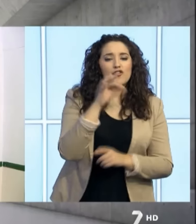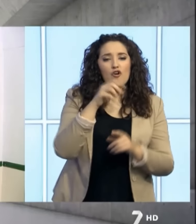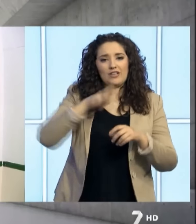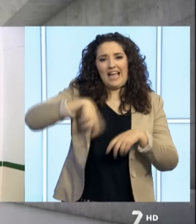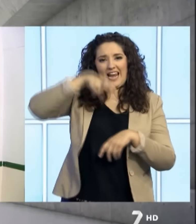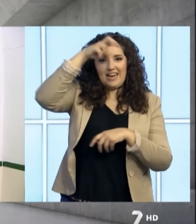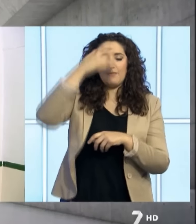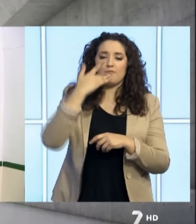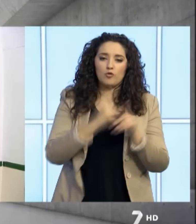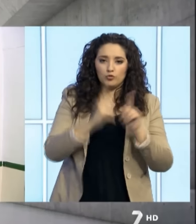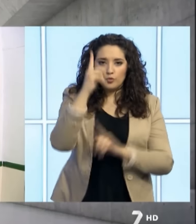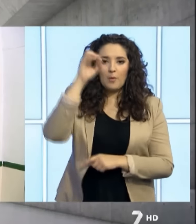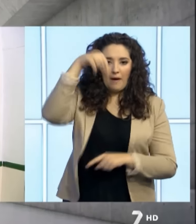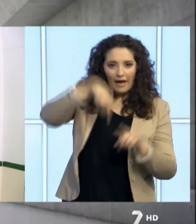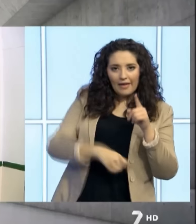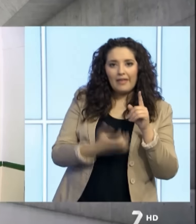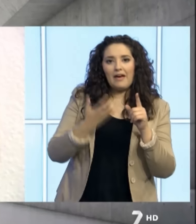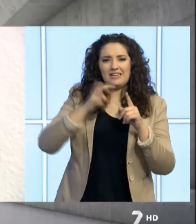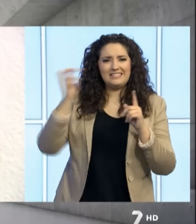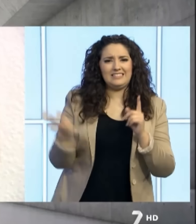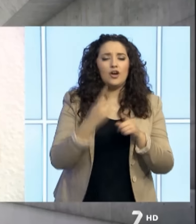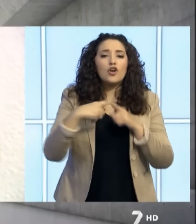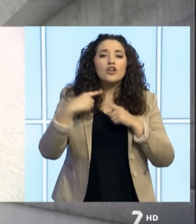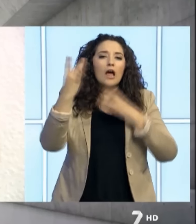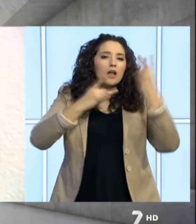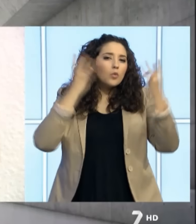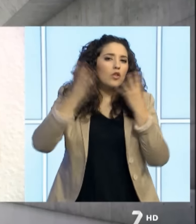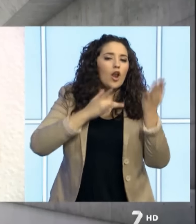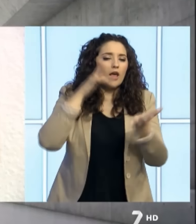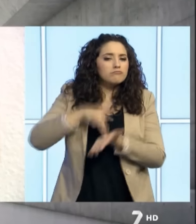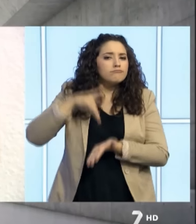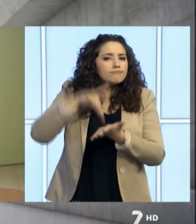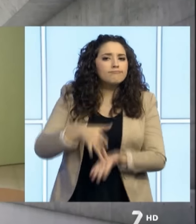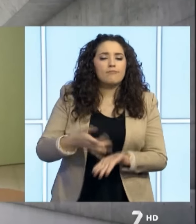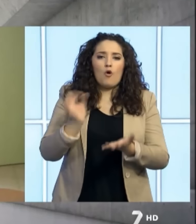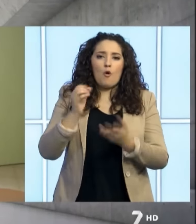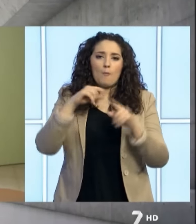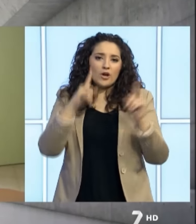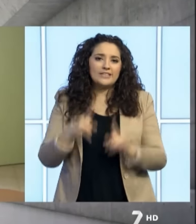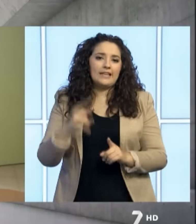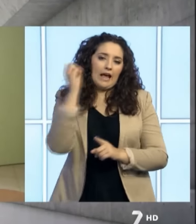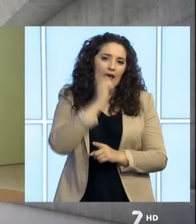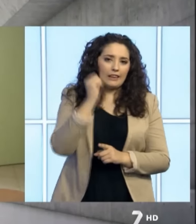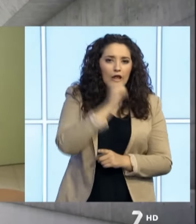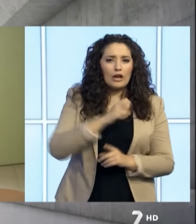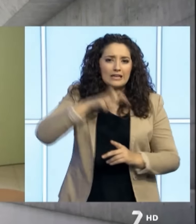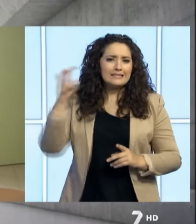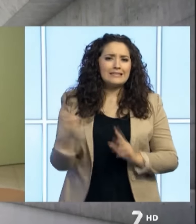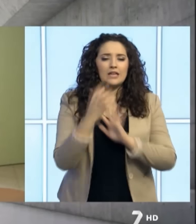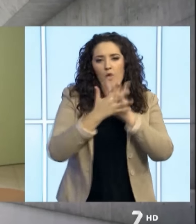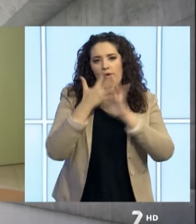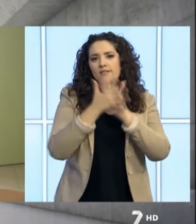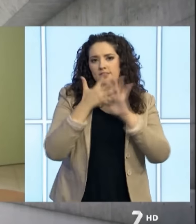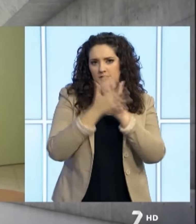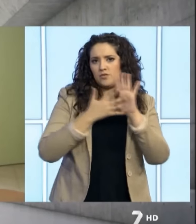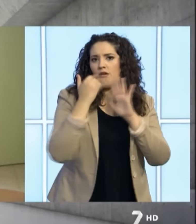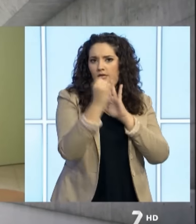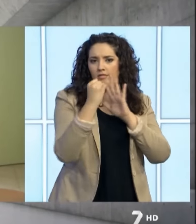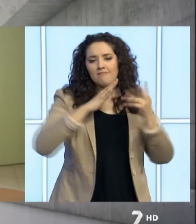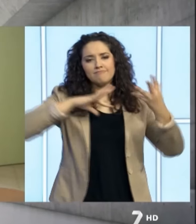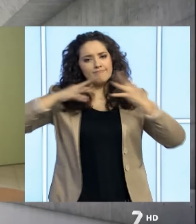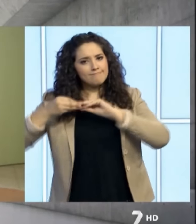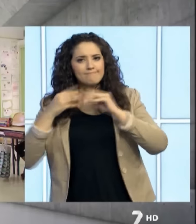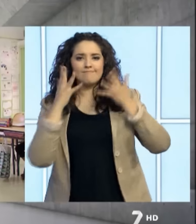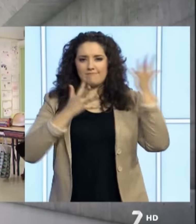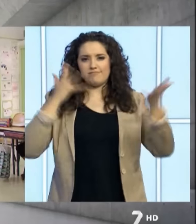subidas y las bajadas. Pues cualquier cosa que hacemos, actuaciones, como sean canciones, sean poesías, va en lengua de signos también porque así se enriquece el